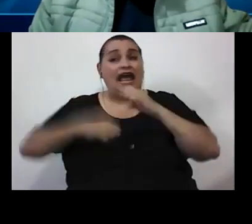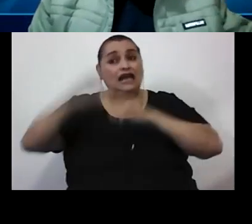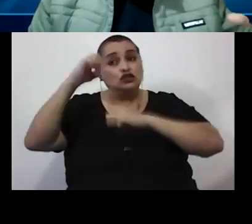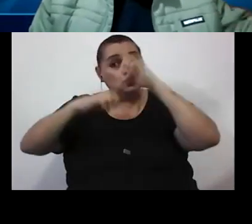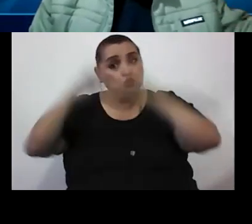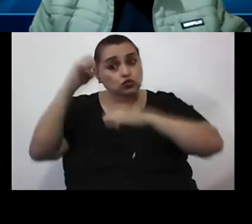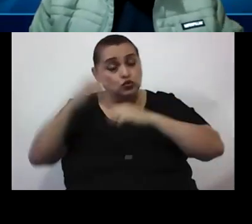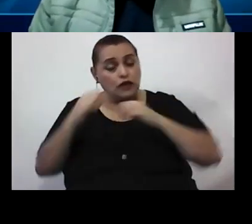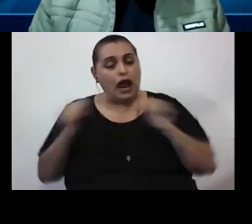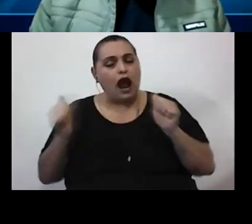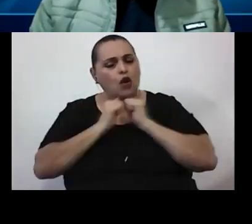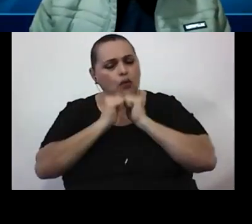de conexión, de amabilidad.